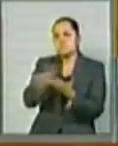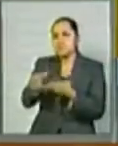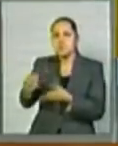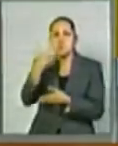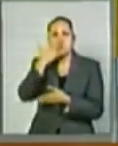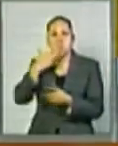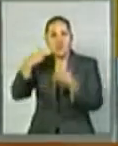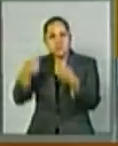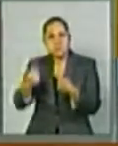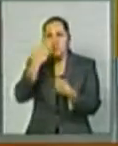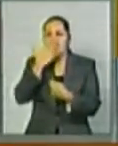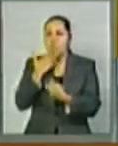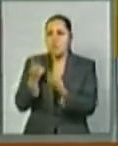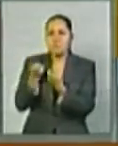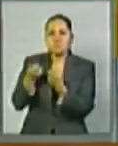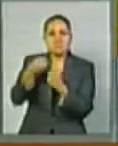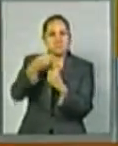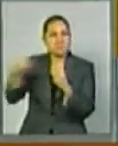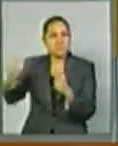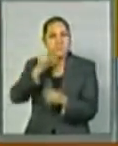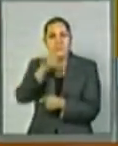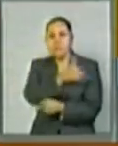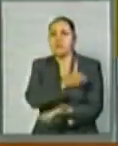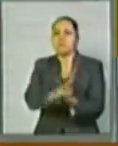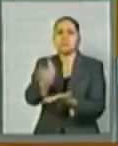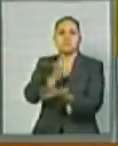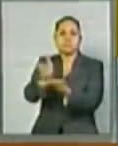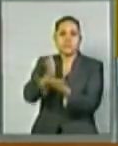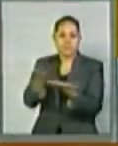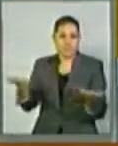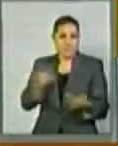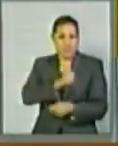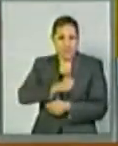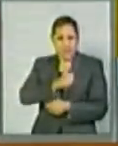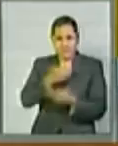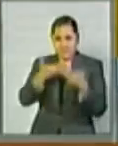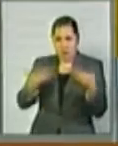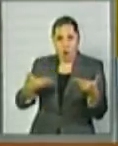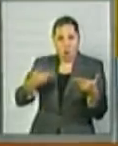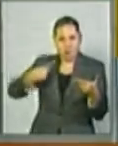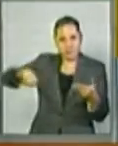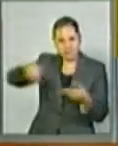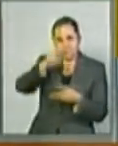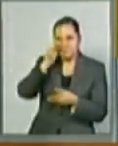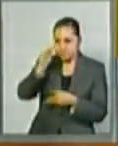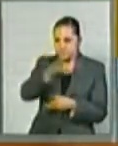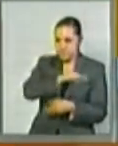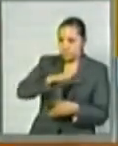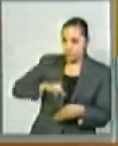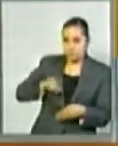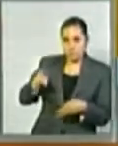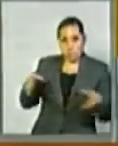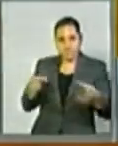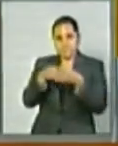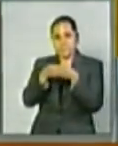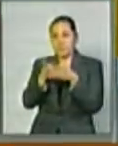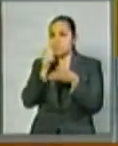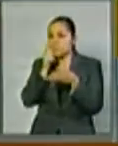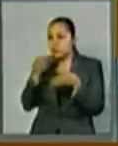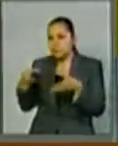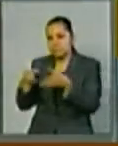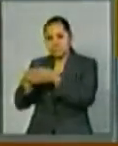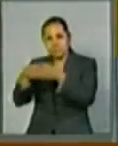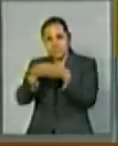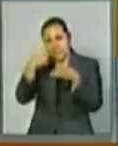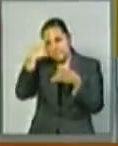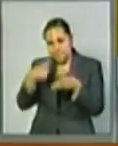con tristeza que las corporaciones municipales de seguridad son las menos capacitadas,